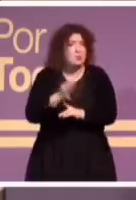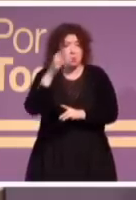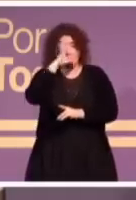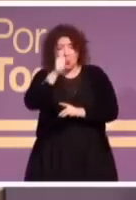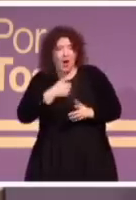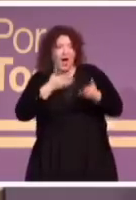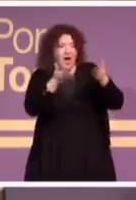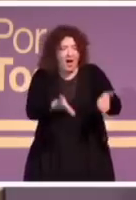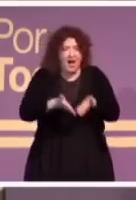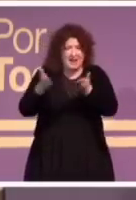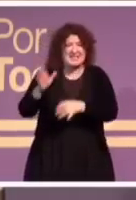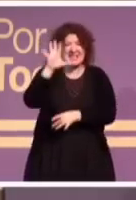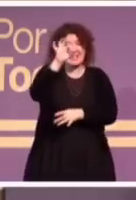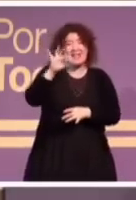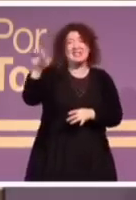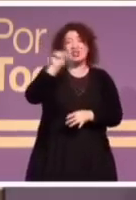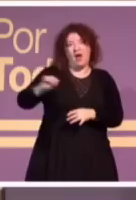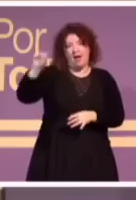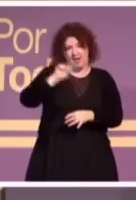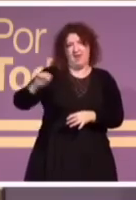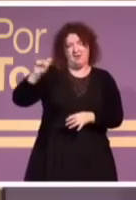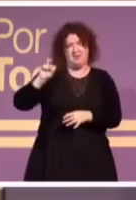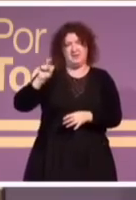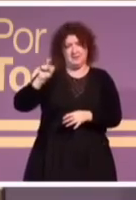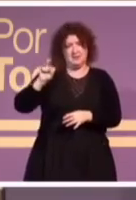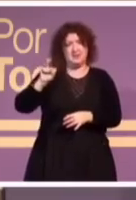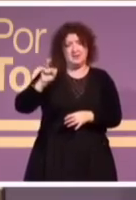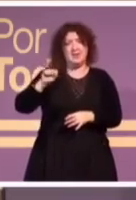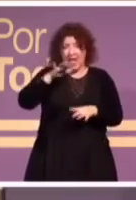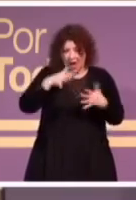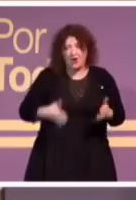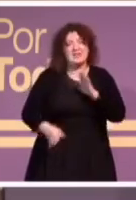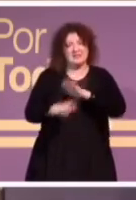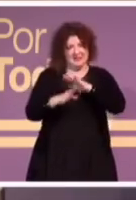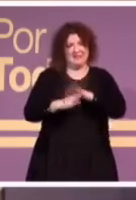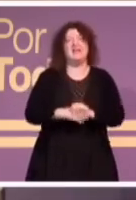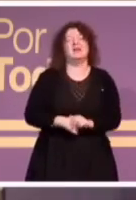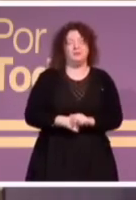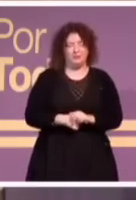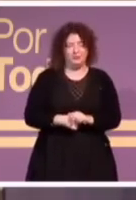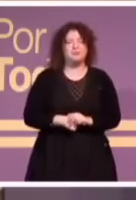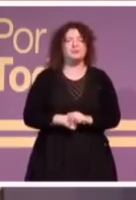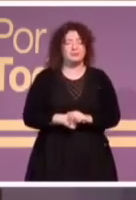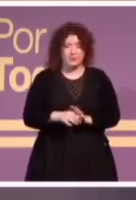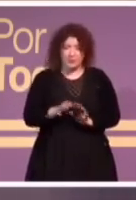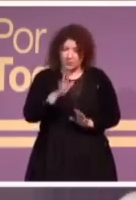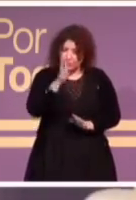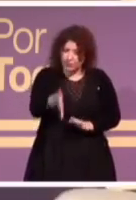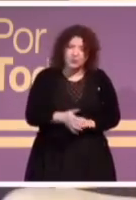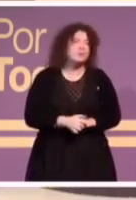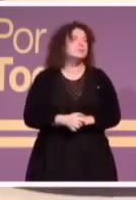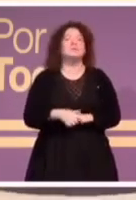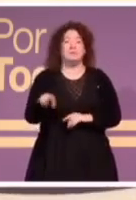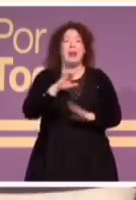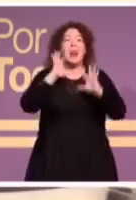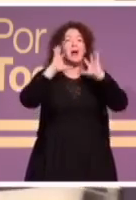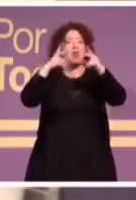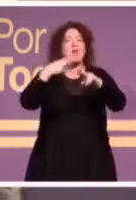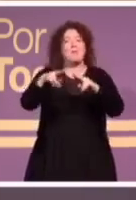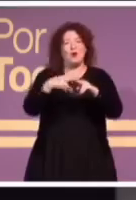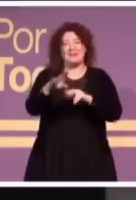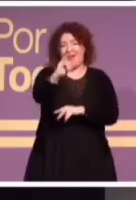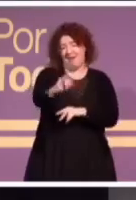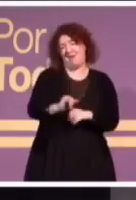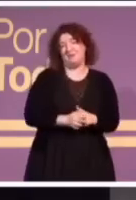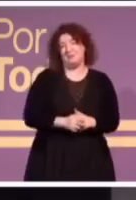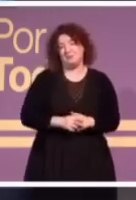brujas hace 500 años y eso hacen las brujas hoy. Y por eso mismo sufren violencia política.